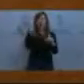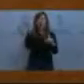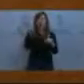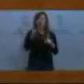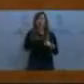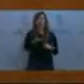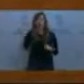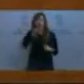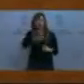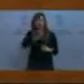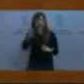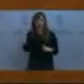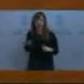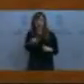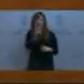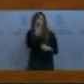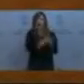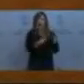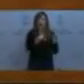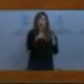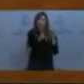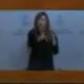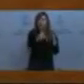error, esto es 8, esto es 7, pero bueno.